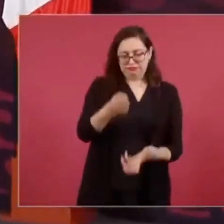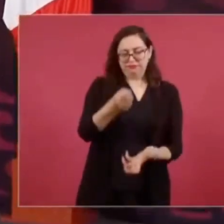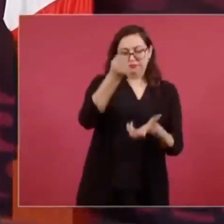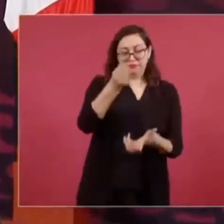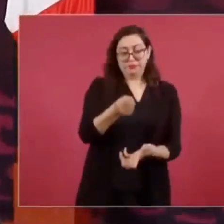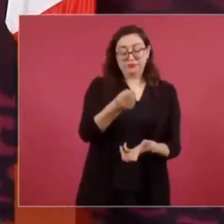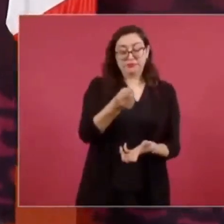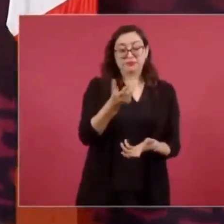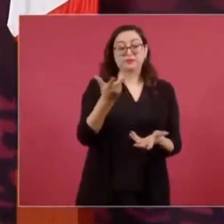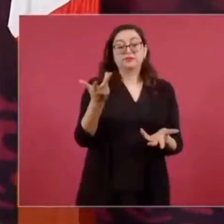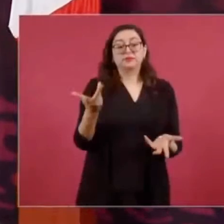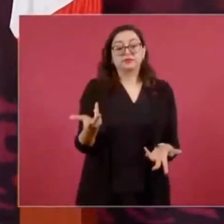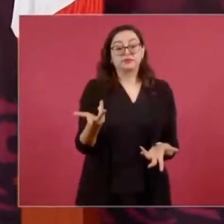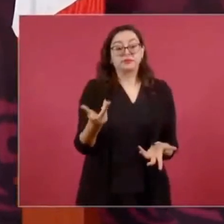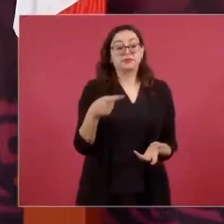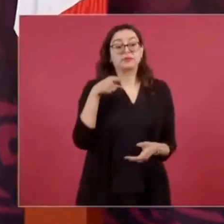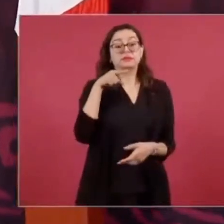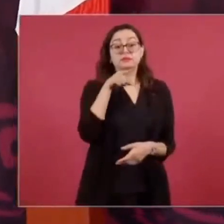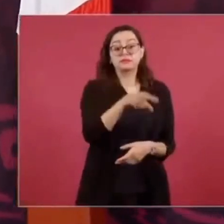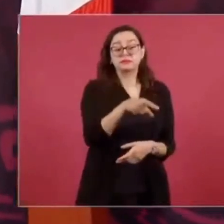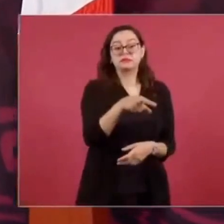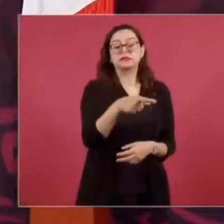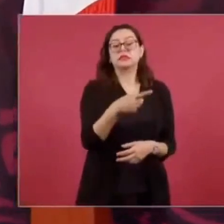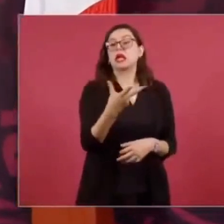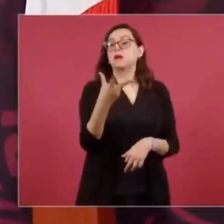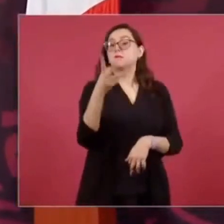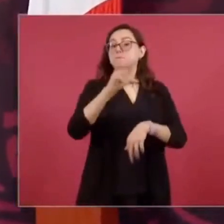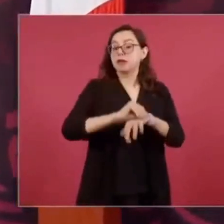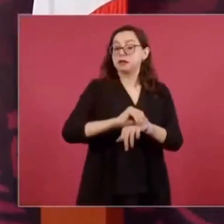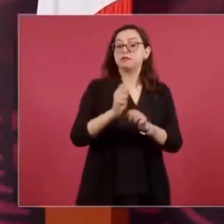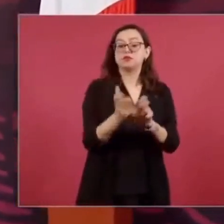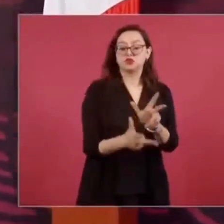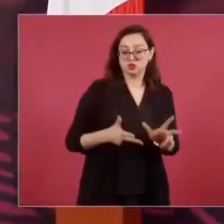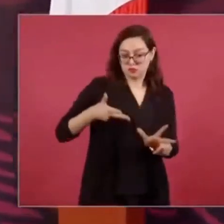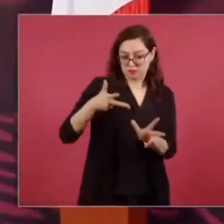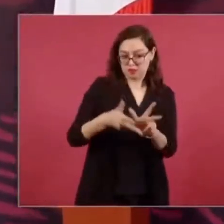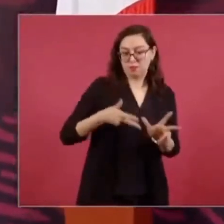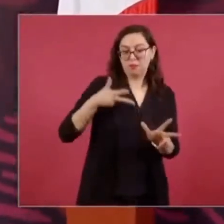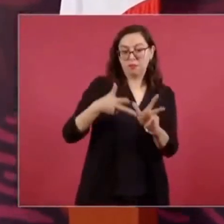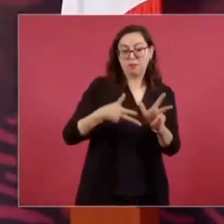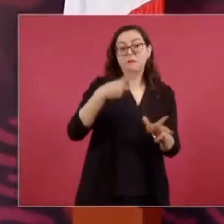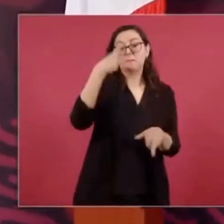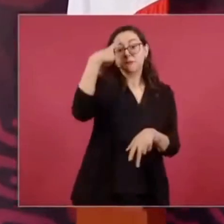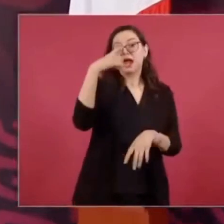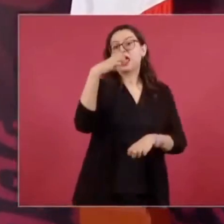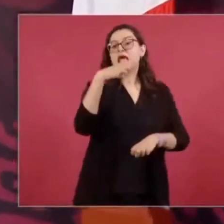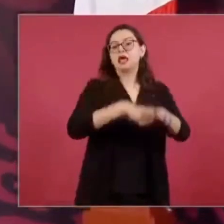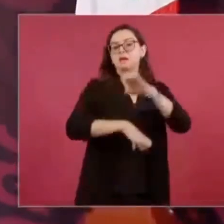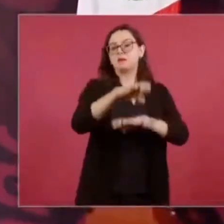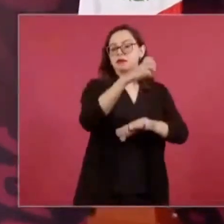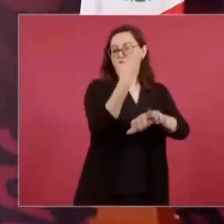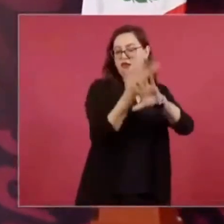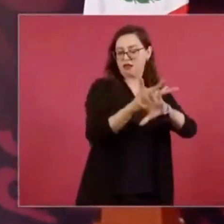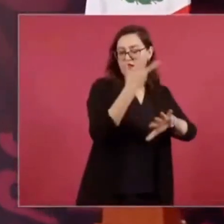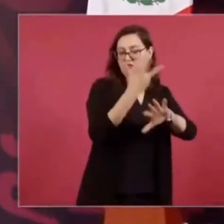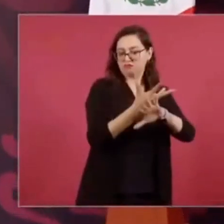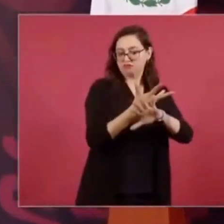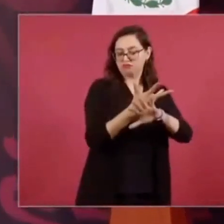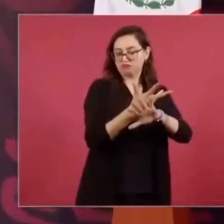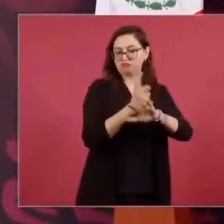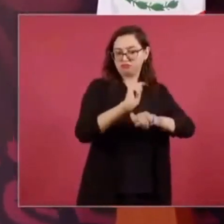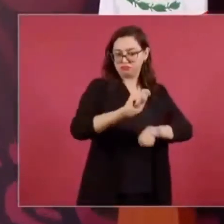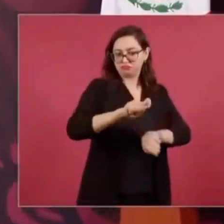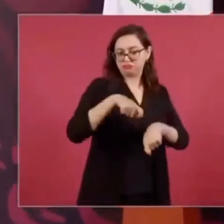y había conseguido una concesión ferrocarrilera en favor de la empresa norteamericana de